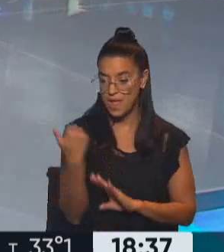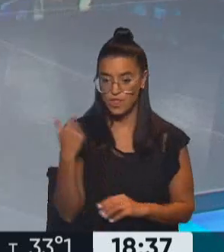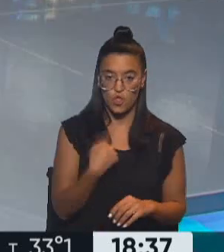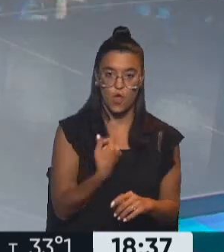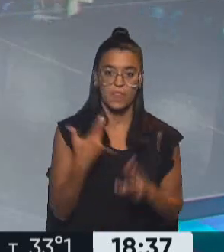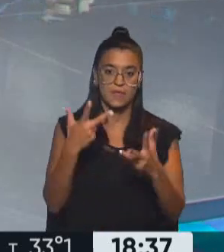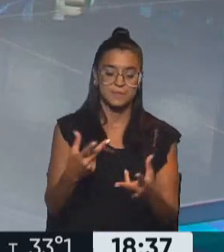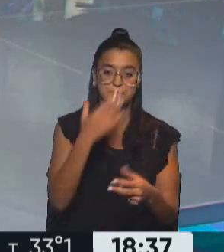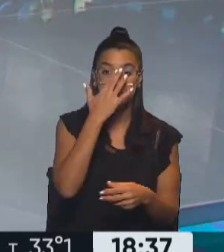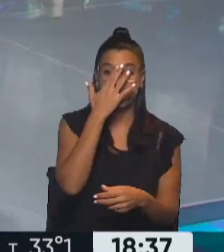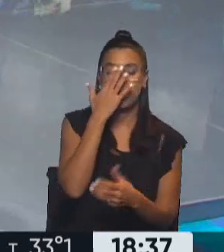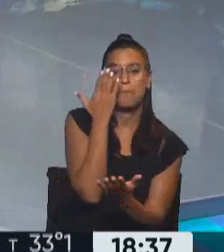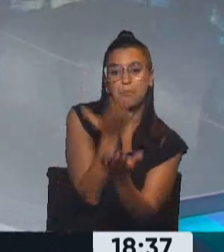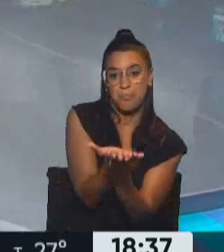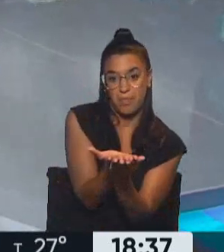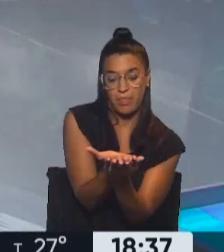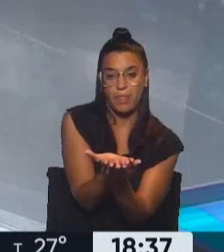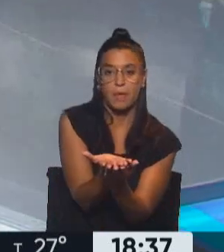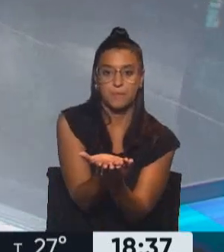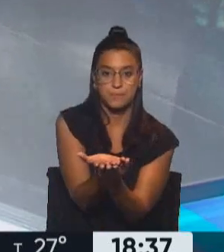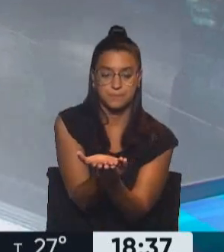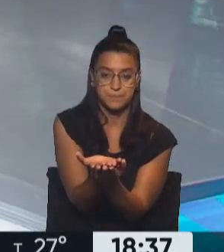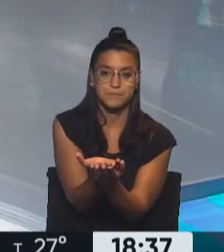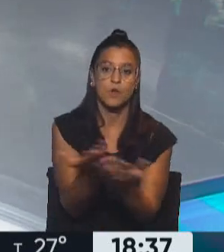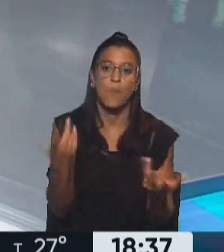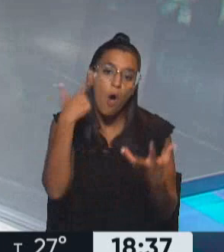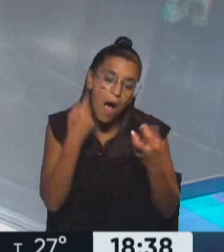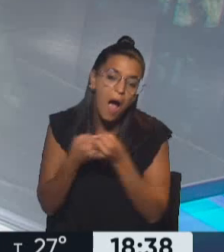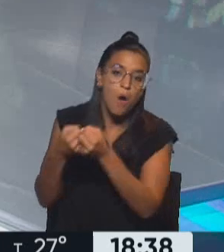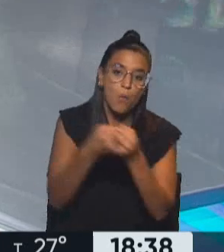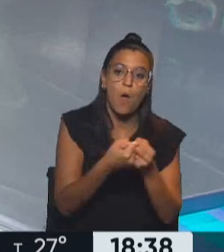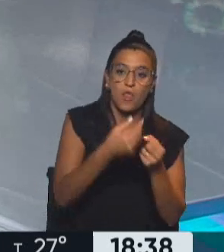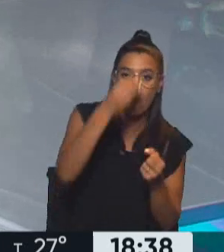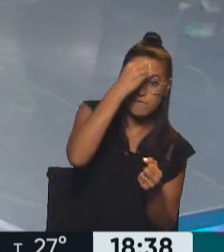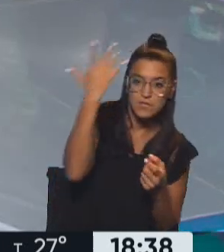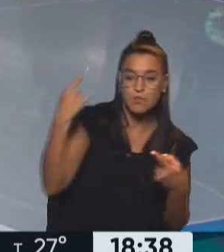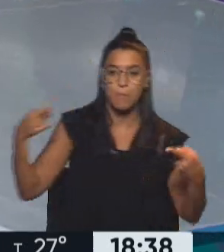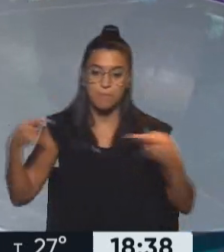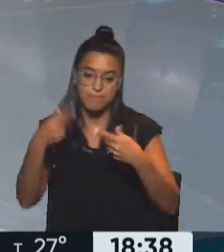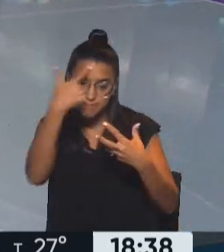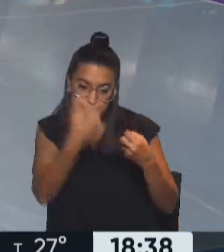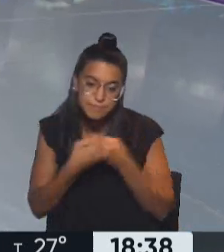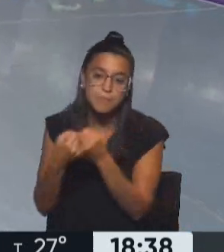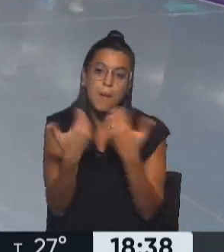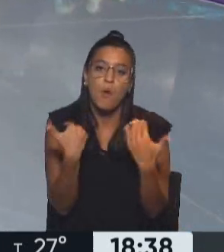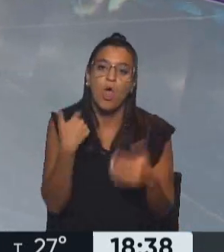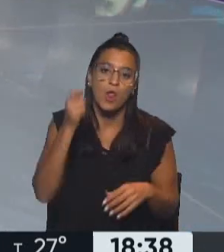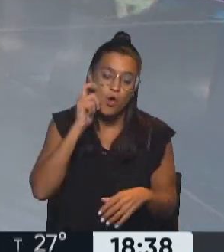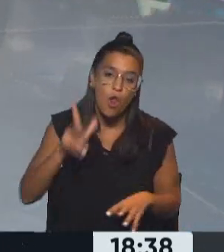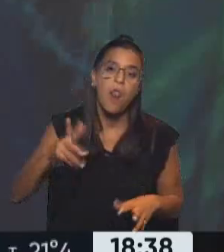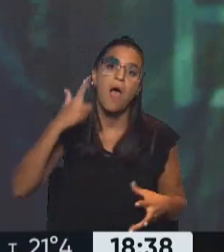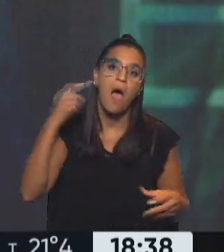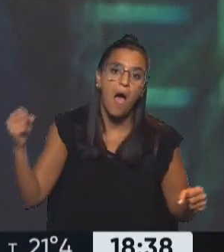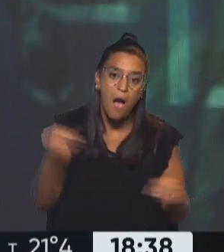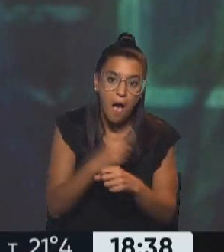Decíamos, se pedía de alguna manera que haya consenso entre el oficialismo y la oposición en la Argentina para poder llegar a ese acuerdo. Se llegó al